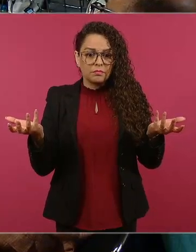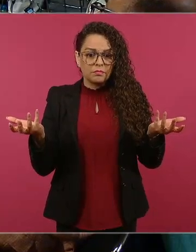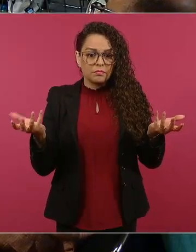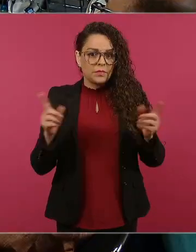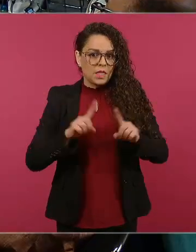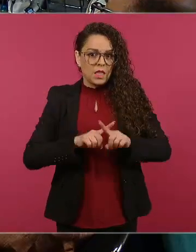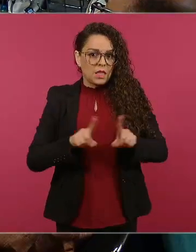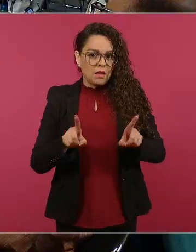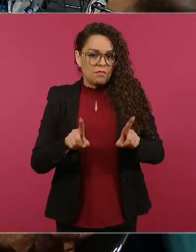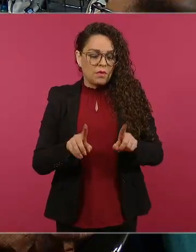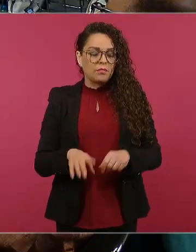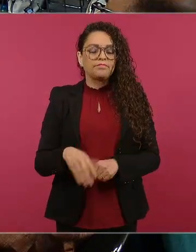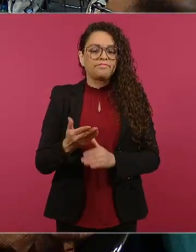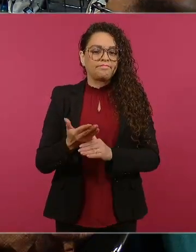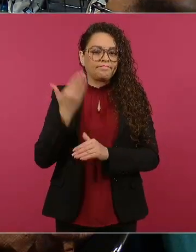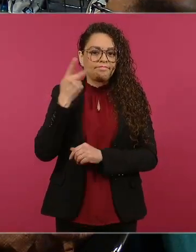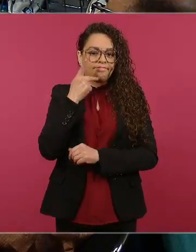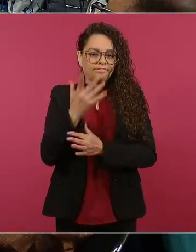Facundo Cabral,